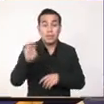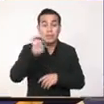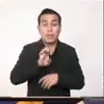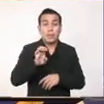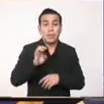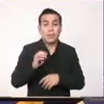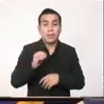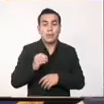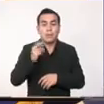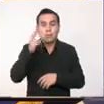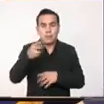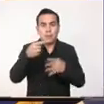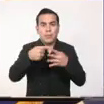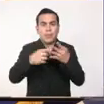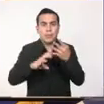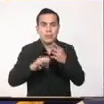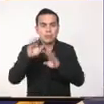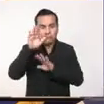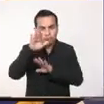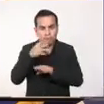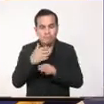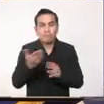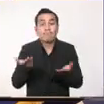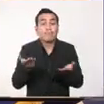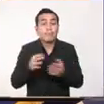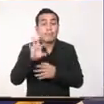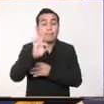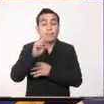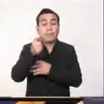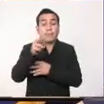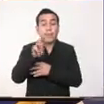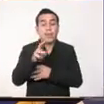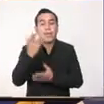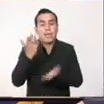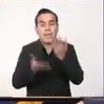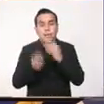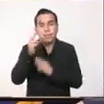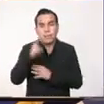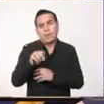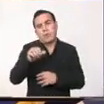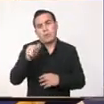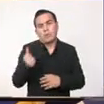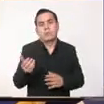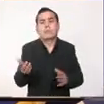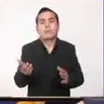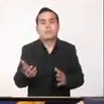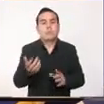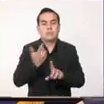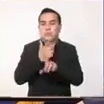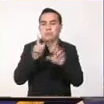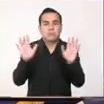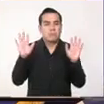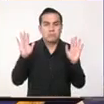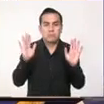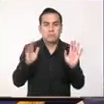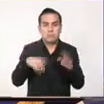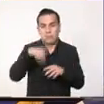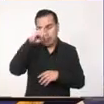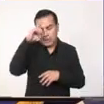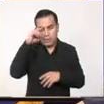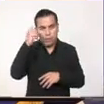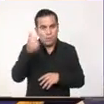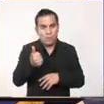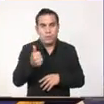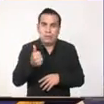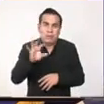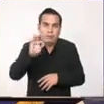Asamblea Legislativa, como dice la Constitución, va a elegir a un fiscal. Puede ser el mismo, puede ser otro. Dependerá del buen trabajo o mal trabajo